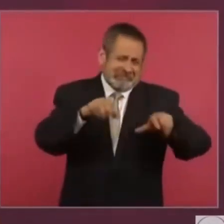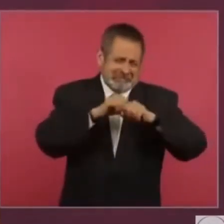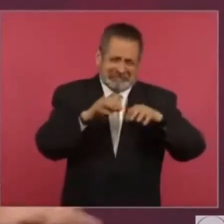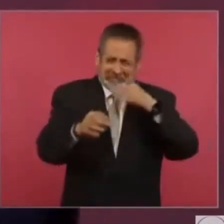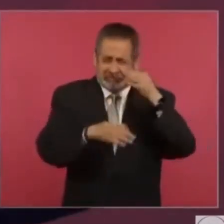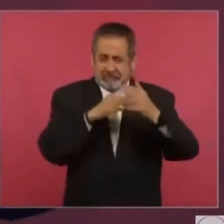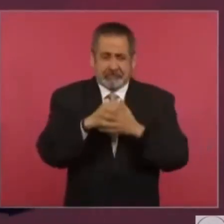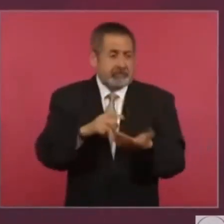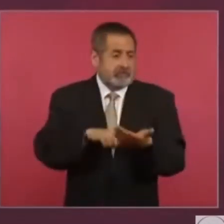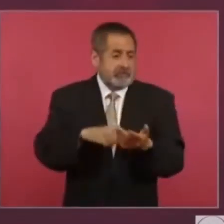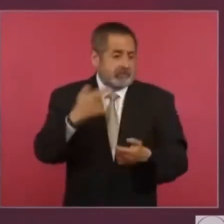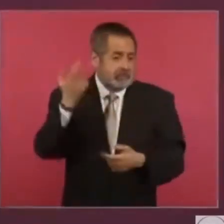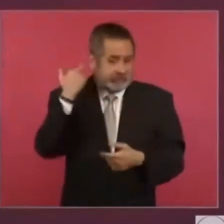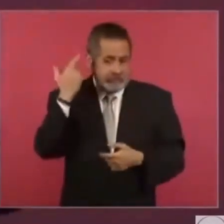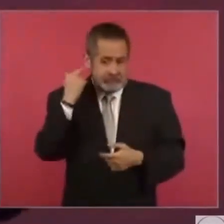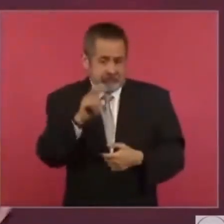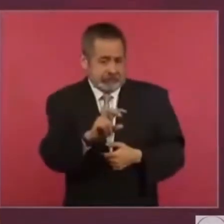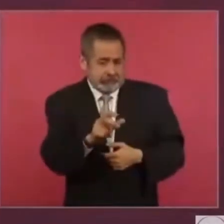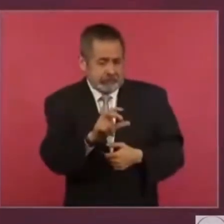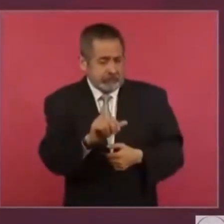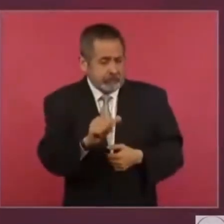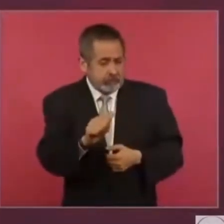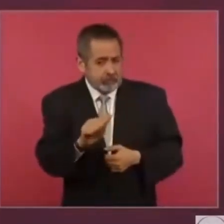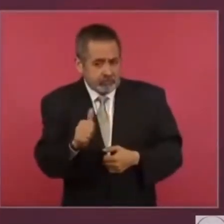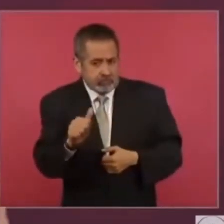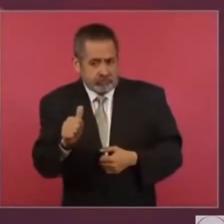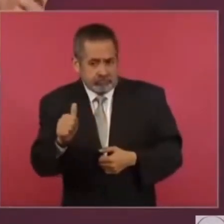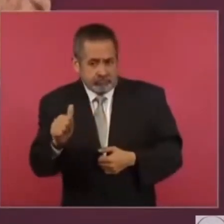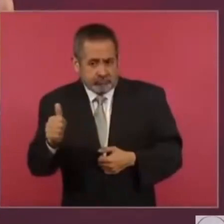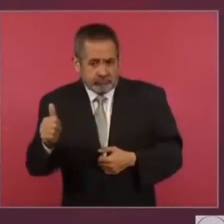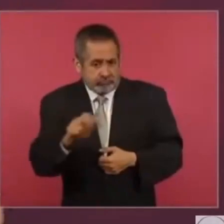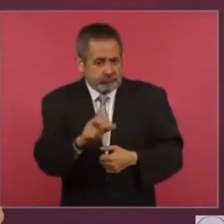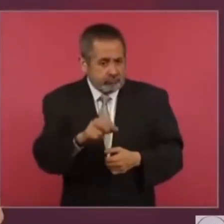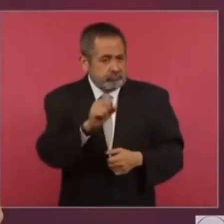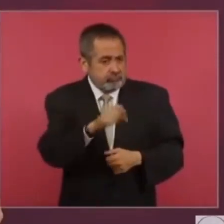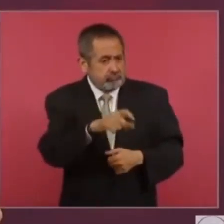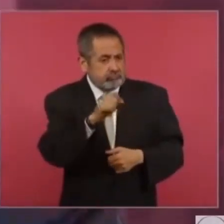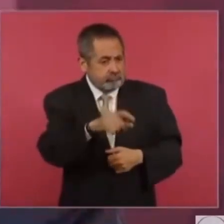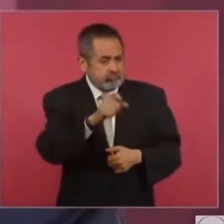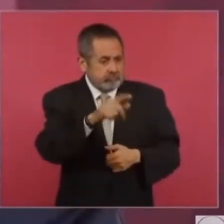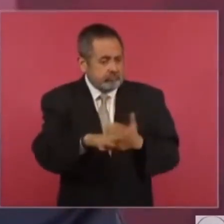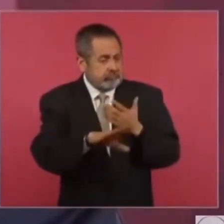Pongan la radio y se van a dar cuenta. Vean la televisión.